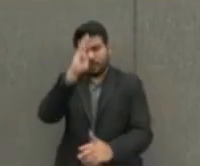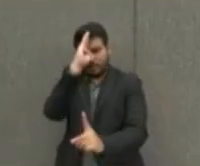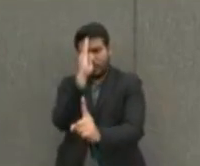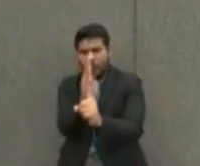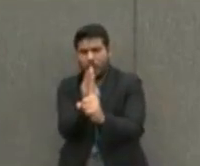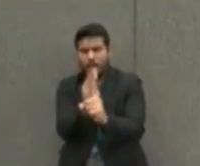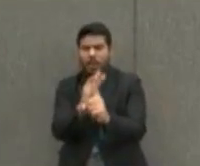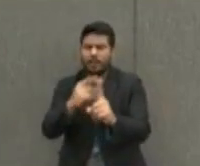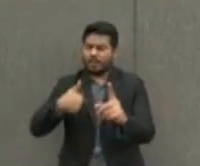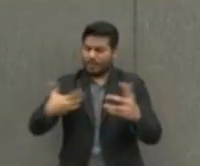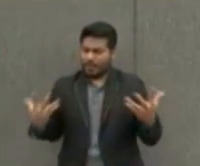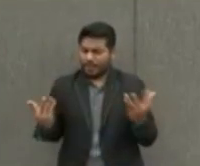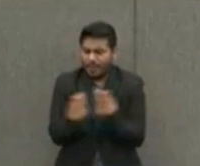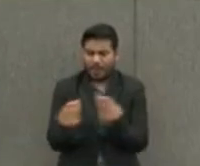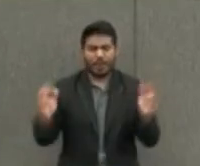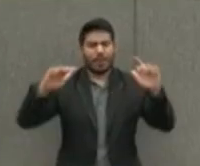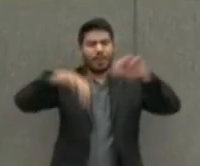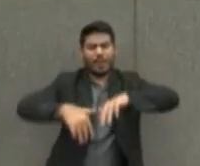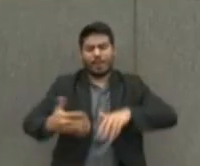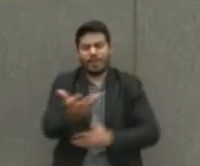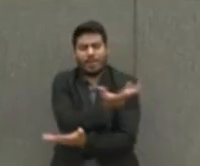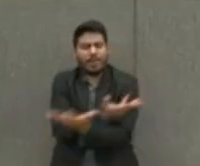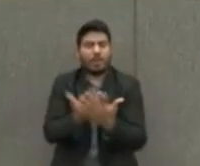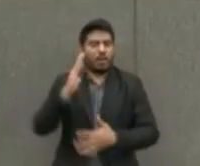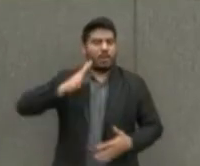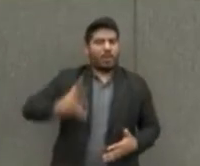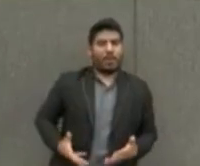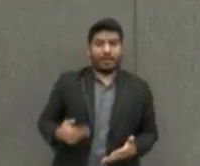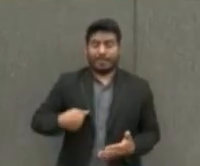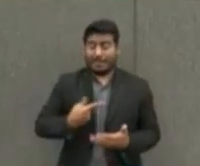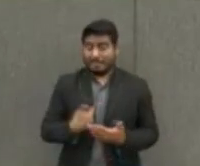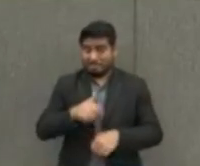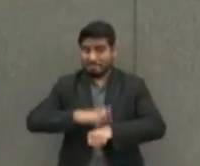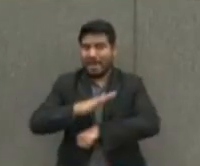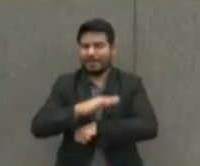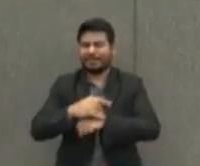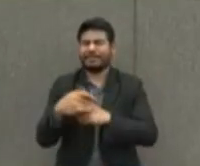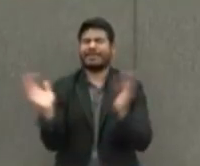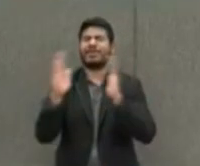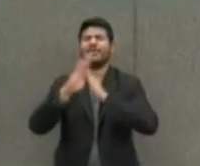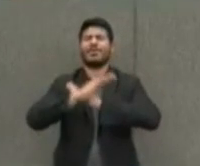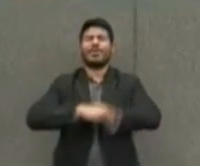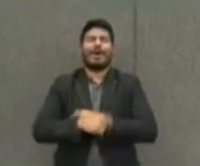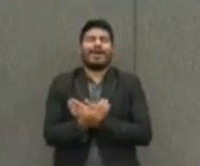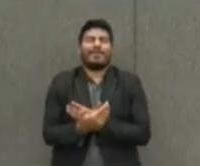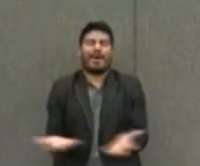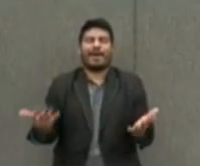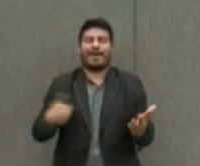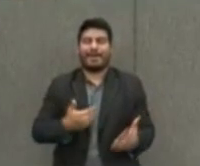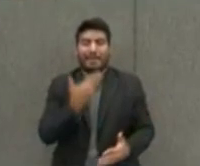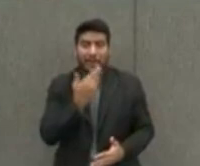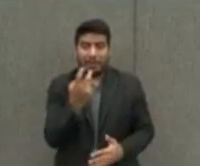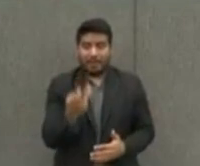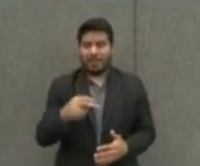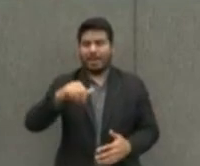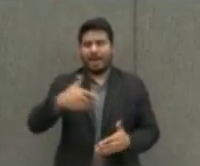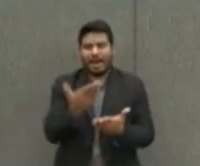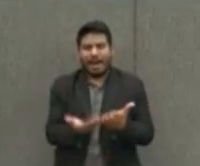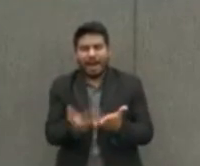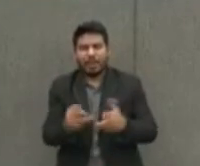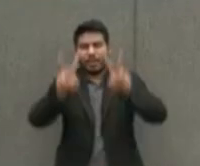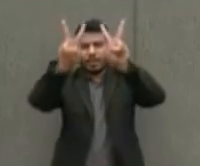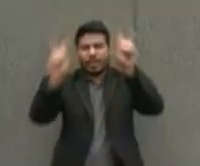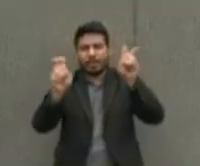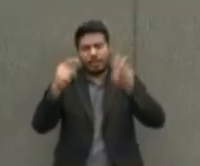orgullo pero sobre todo de beneplácito por encontrarnos hoy aquí este espacio de reflexión y de diálogo